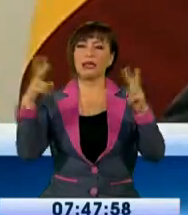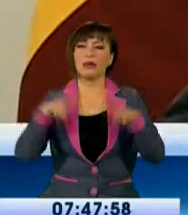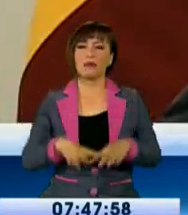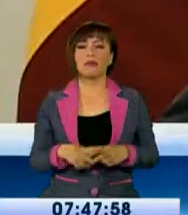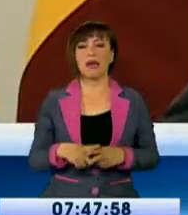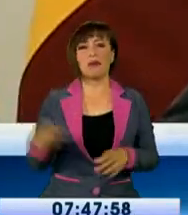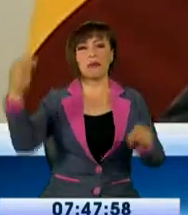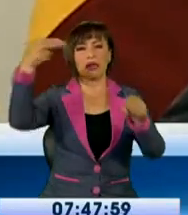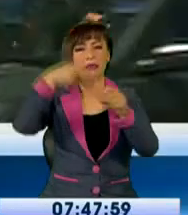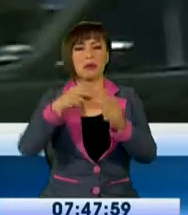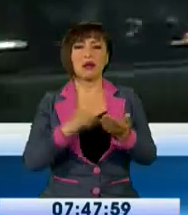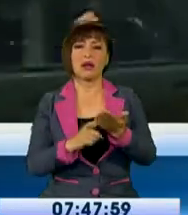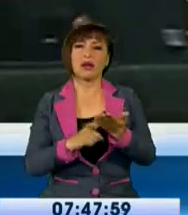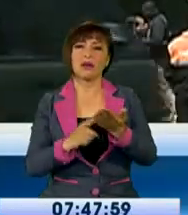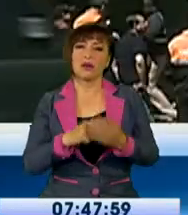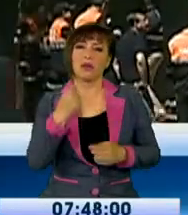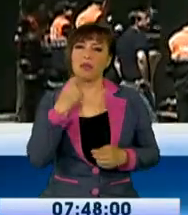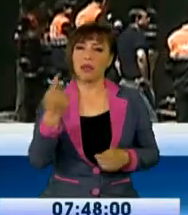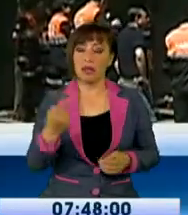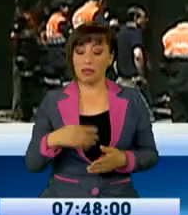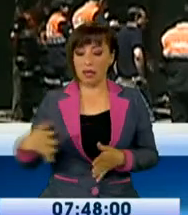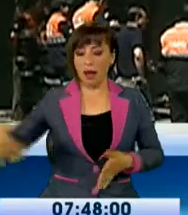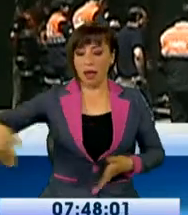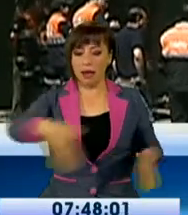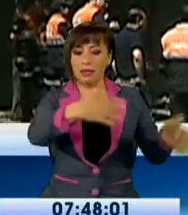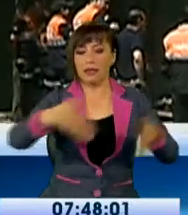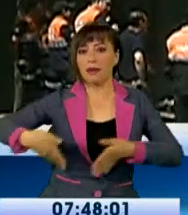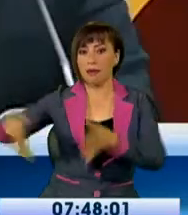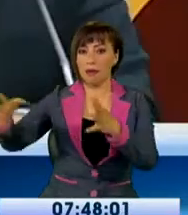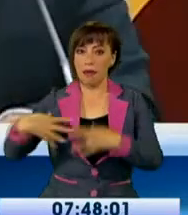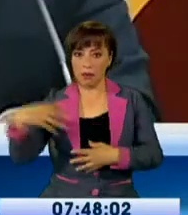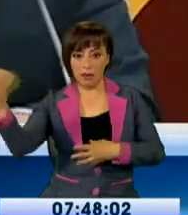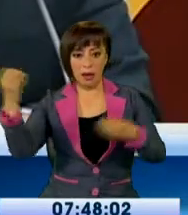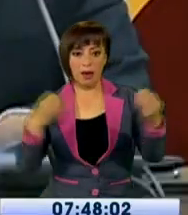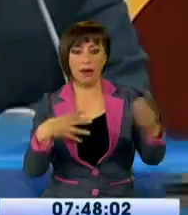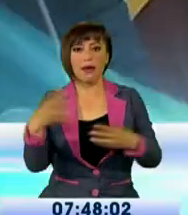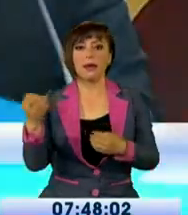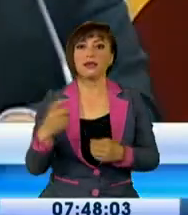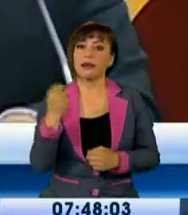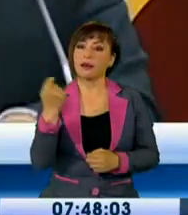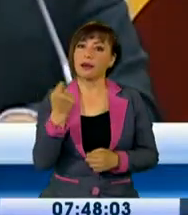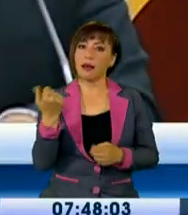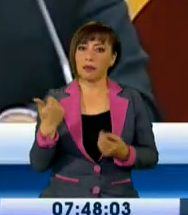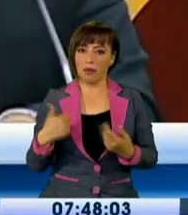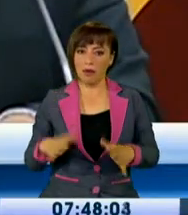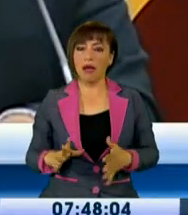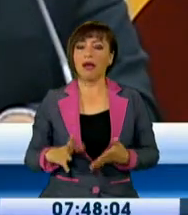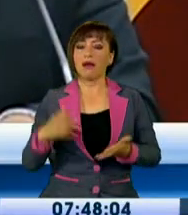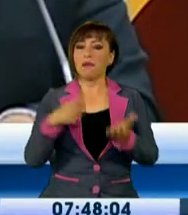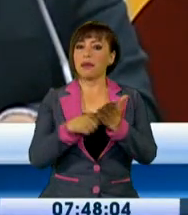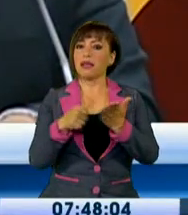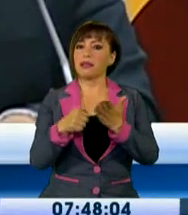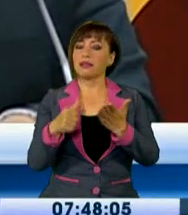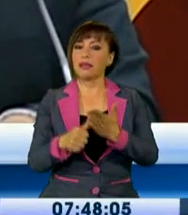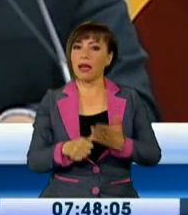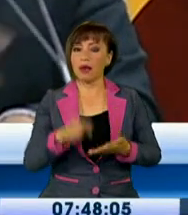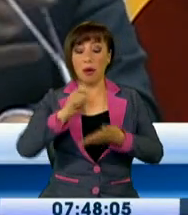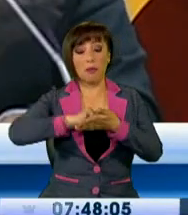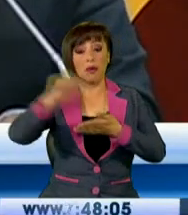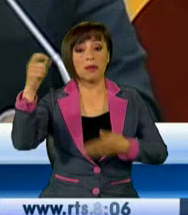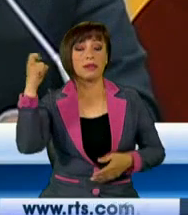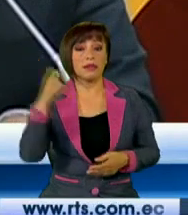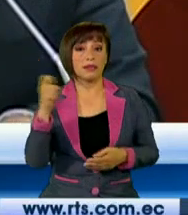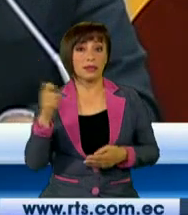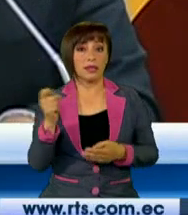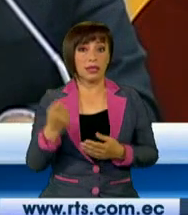quien expresó que se tiene listo el plan de vías de evacuación en caso de una emergencia. El ministerio nos tiene que aprobar eso para empezar a colocar la señalización, para